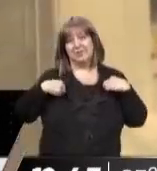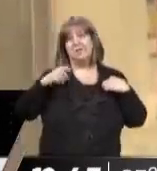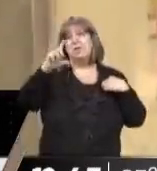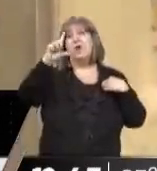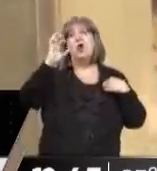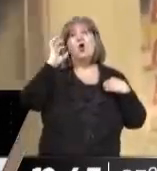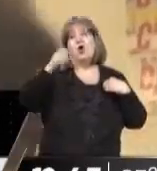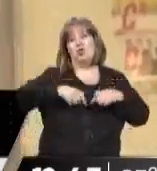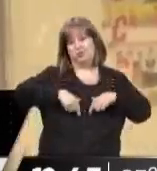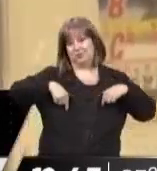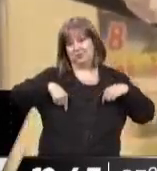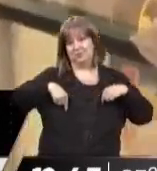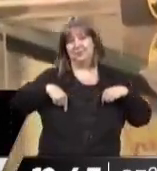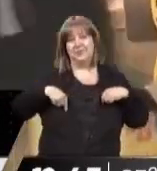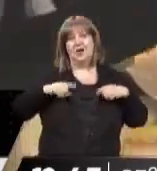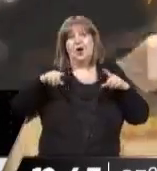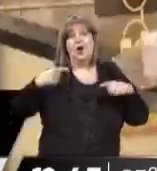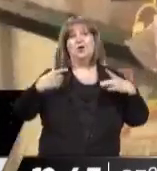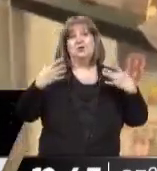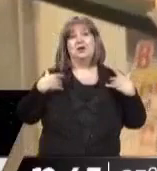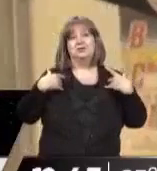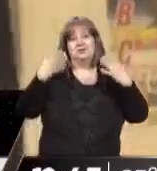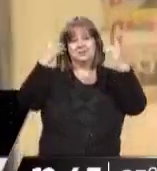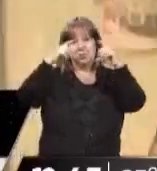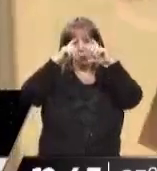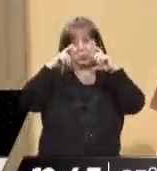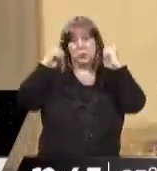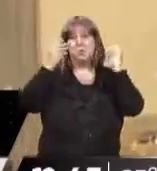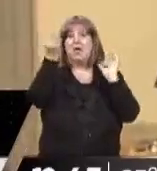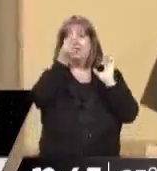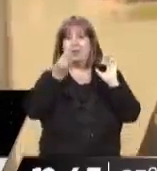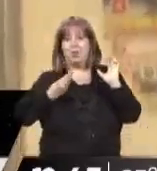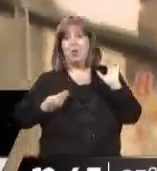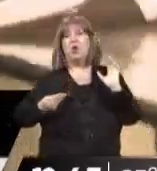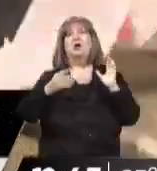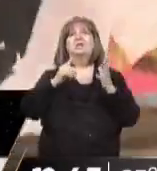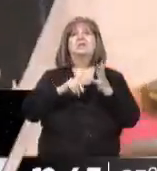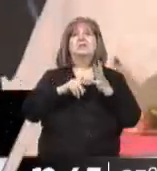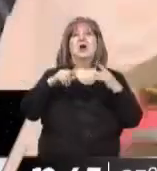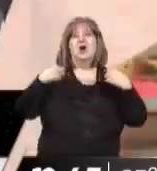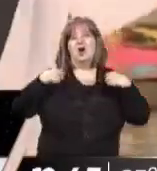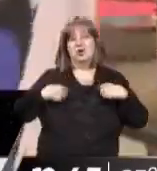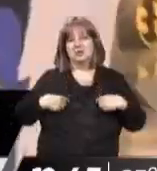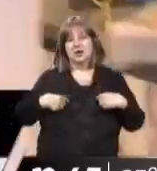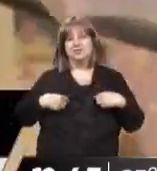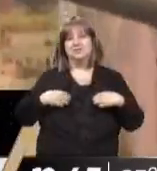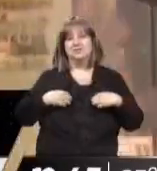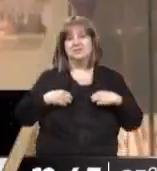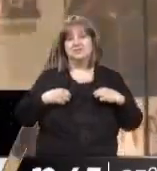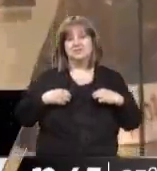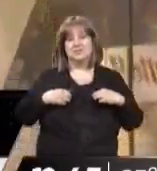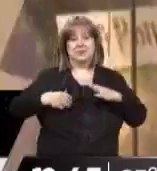de Michael Keaton. Yo creo que después está otra, más animada, más tipo cómic. Una onda así, tipo bien